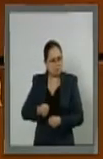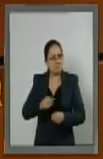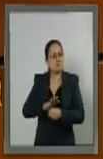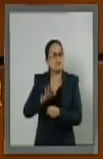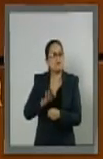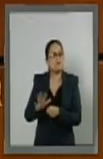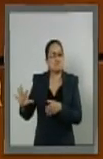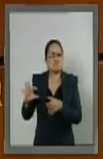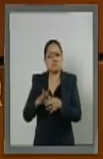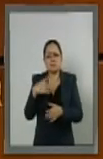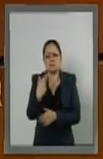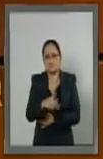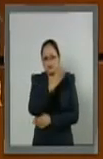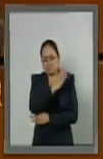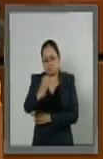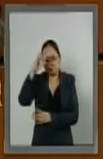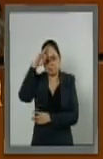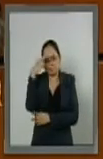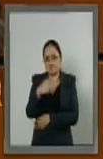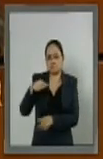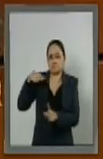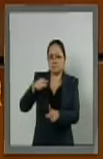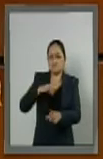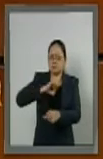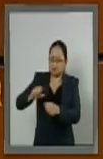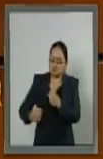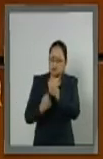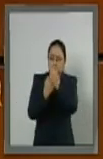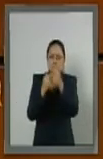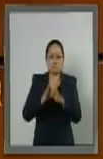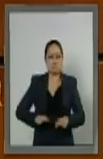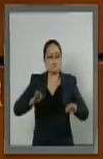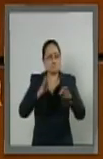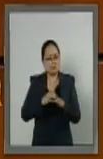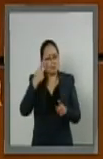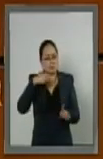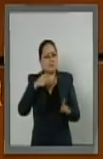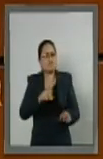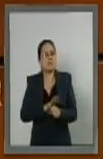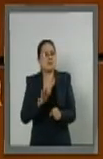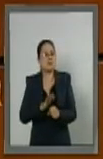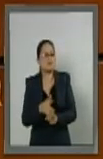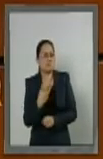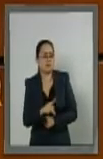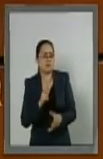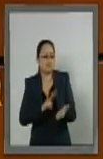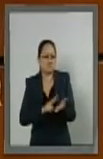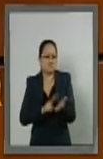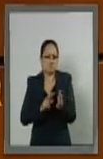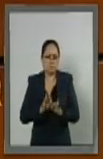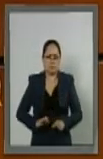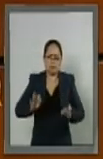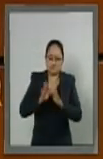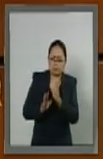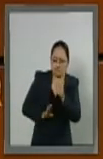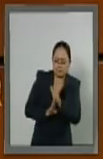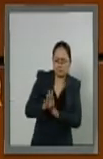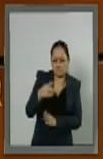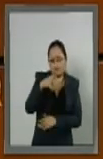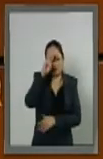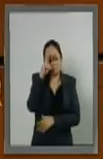el campo mexicano es uno de los pilares en los que se sustenta la fortaleza y el progreso de nuestro